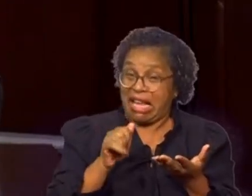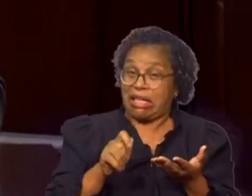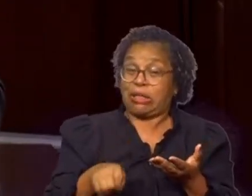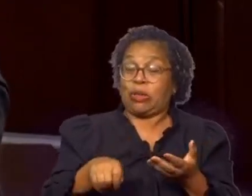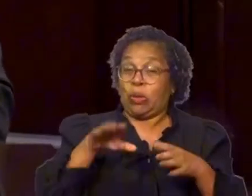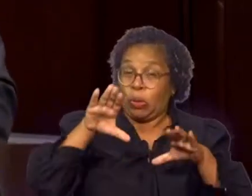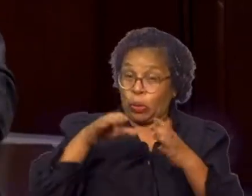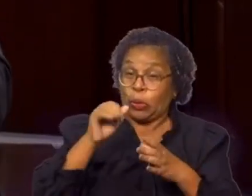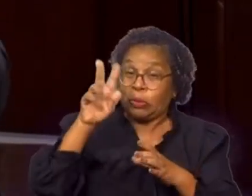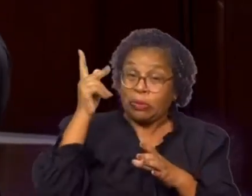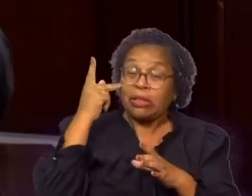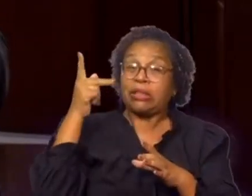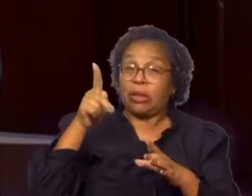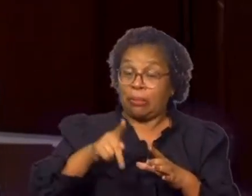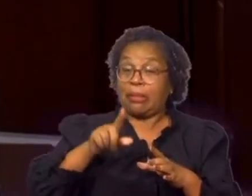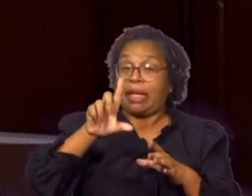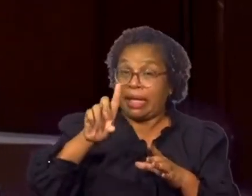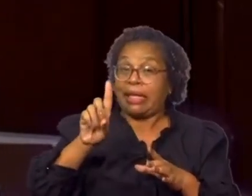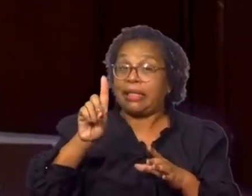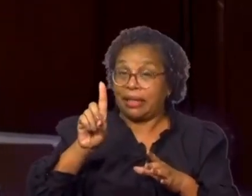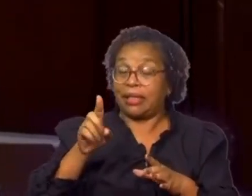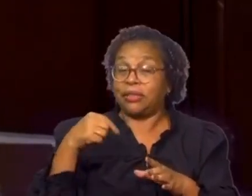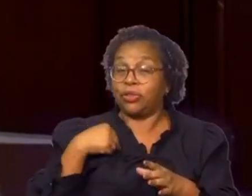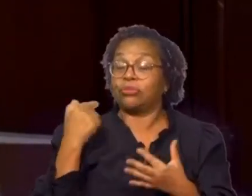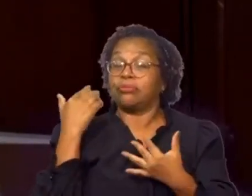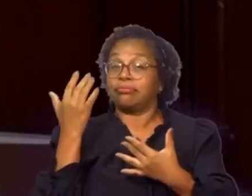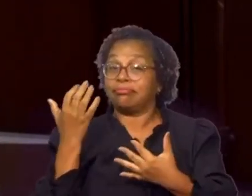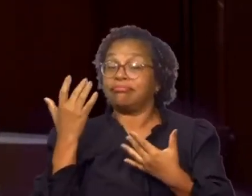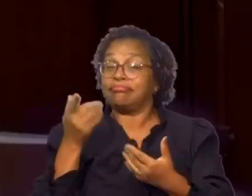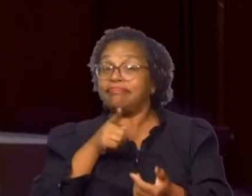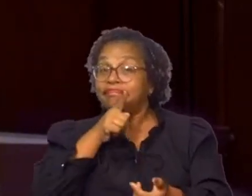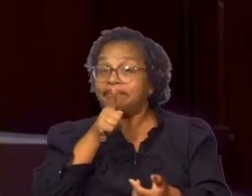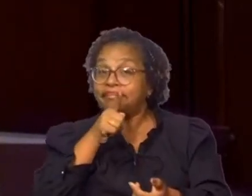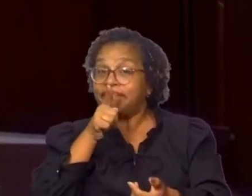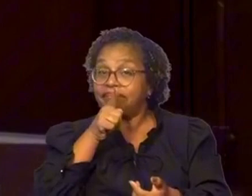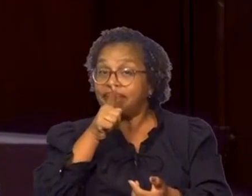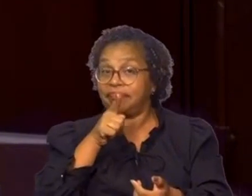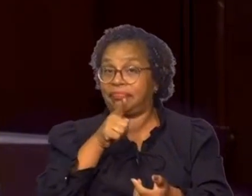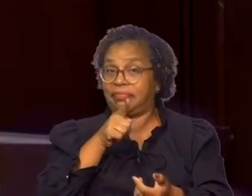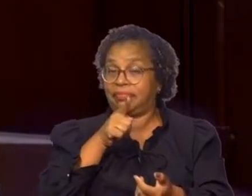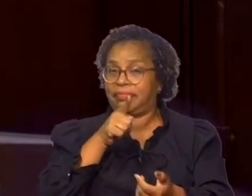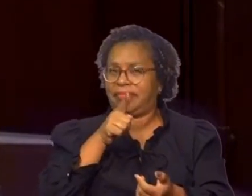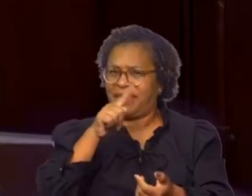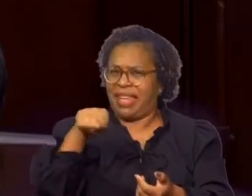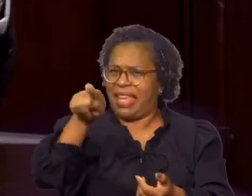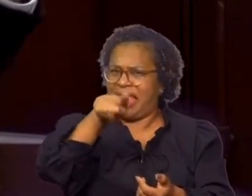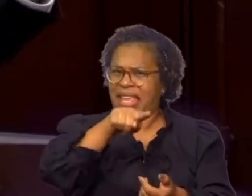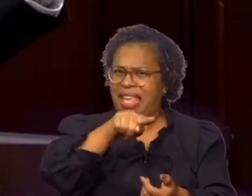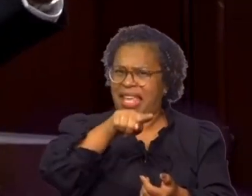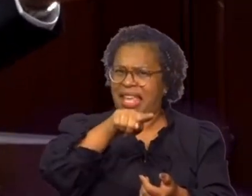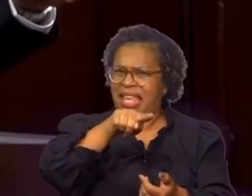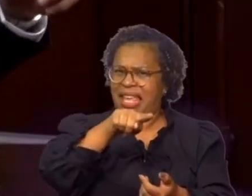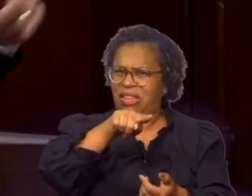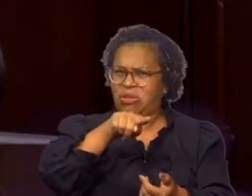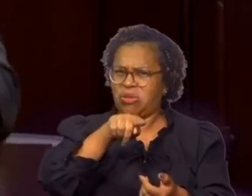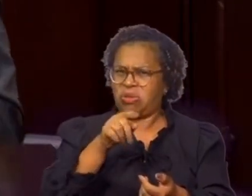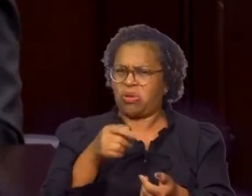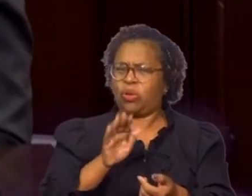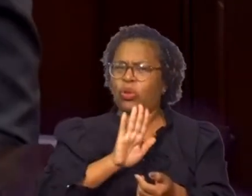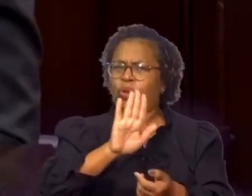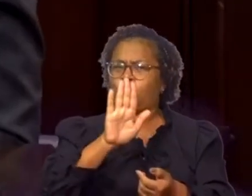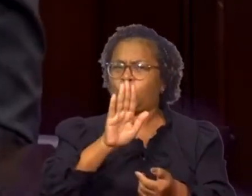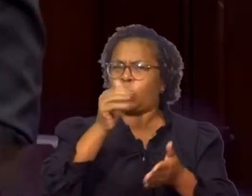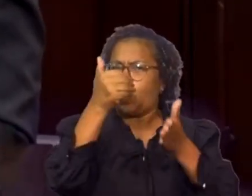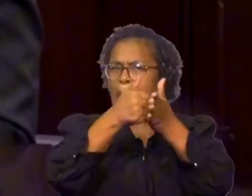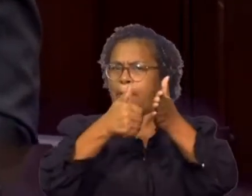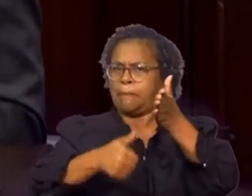PLD. Yo espero que sea cierto también que nunca escucharon ni pusieron al tanto las propuestas que ustedes hacían. Porque lo que hemos visto